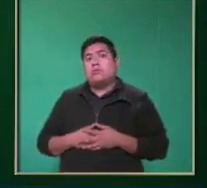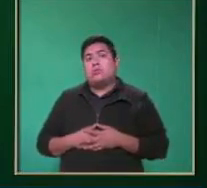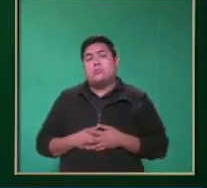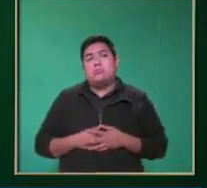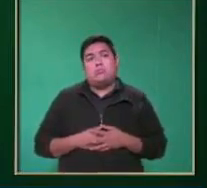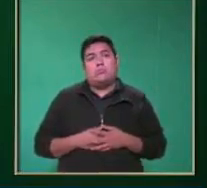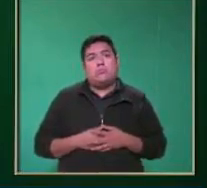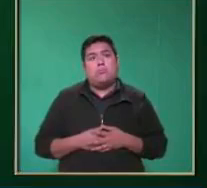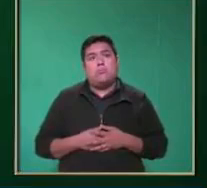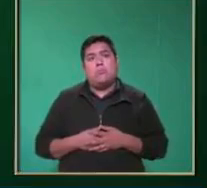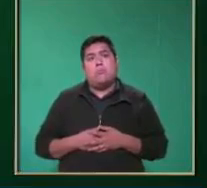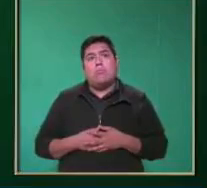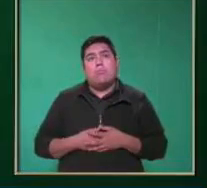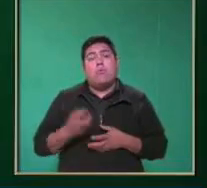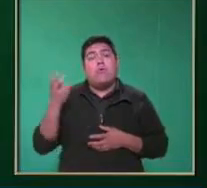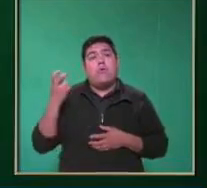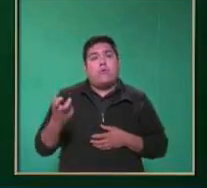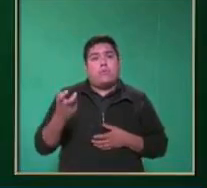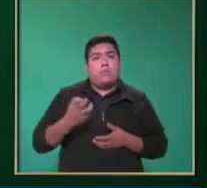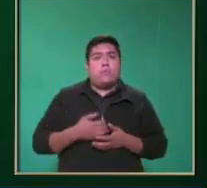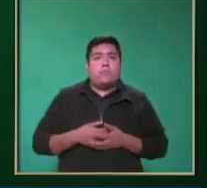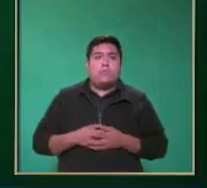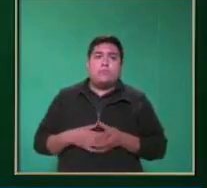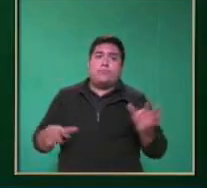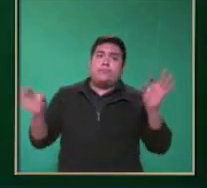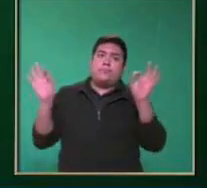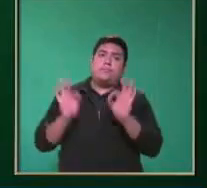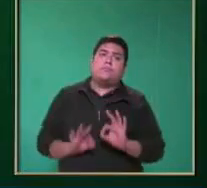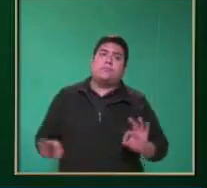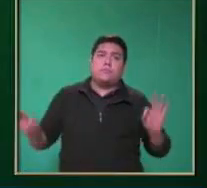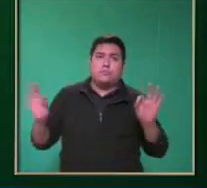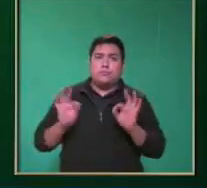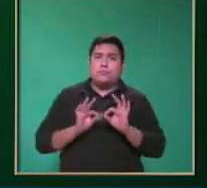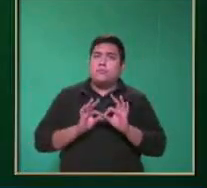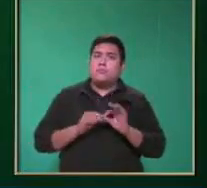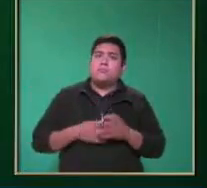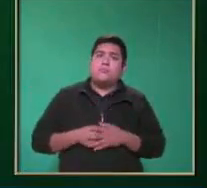natural. Por lo tanto, es importante hacer